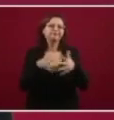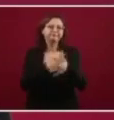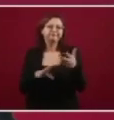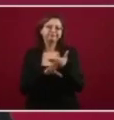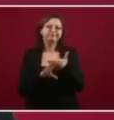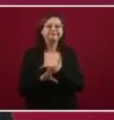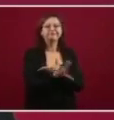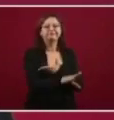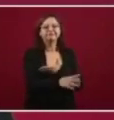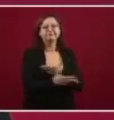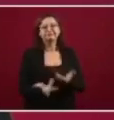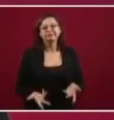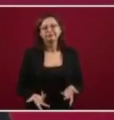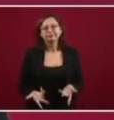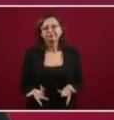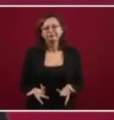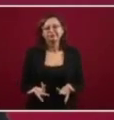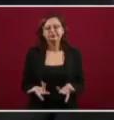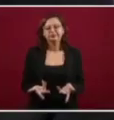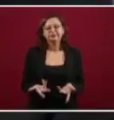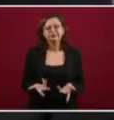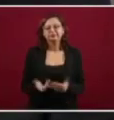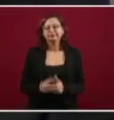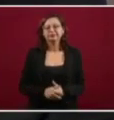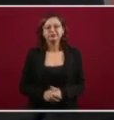La guerra